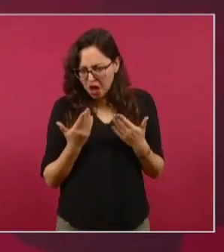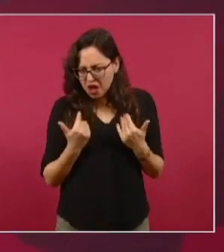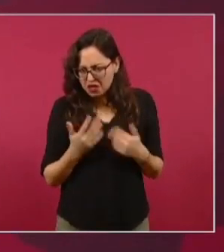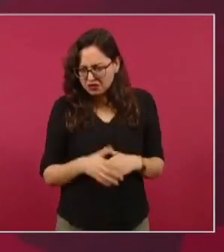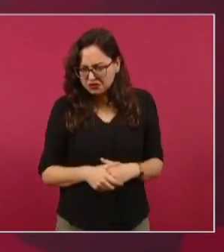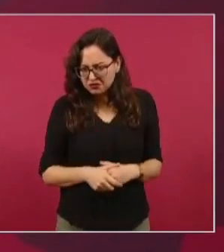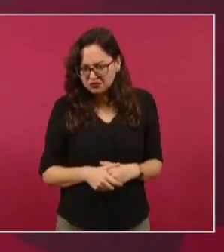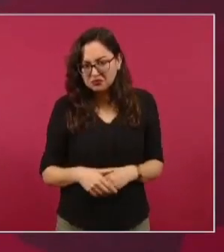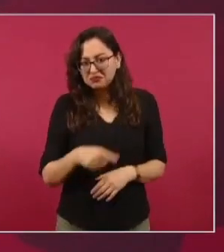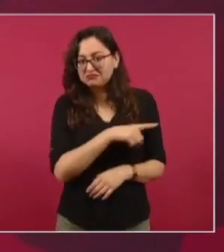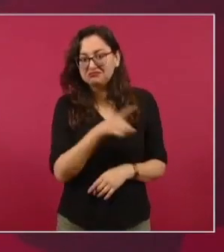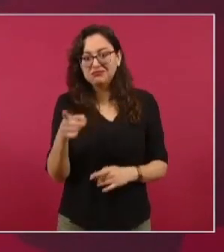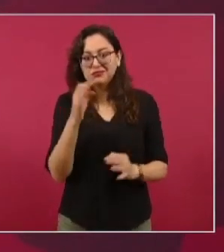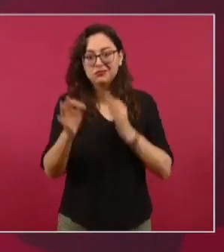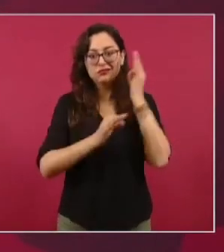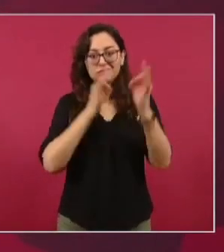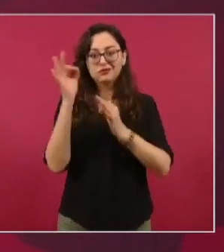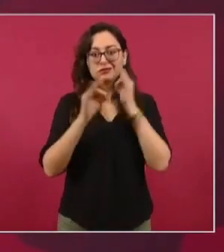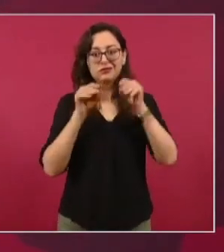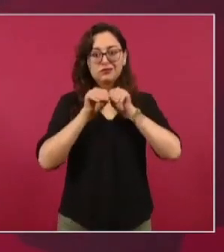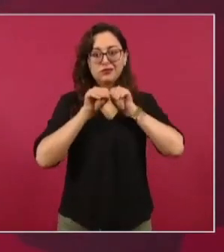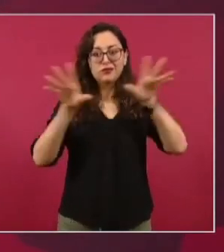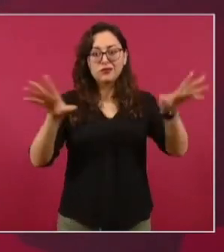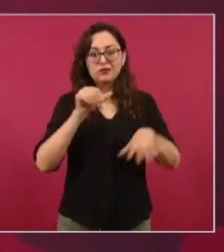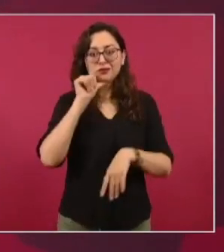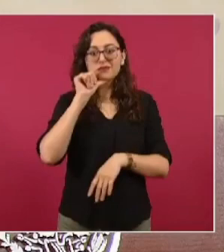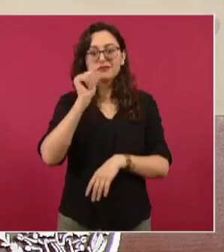en submarinos